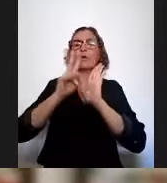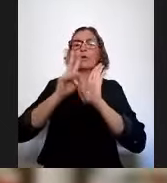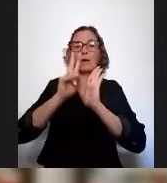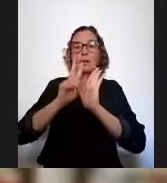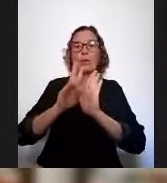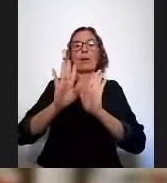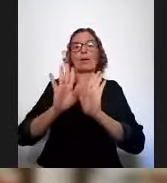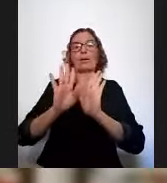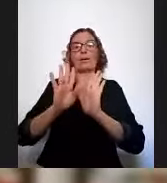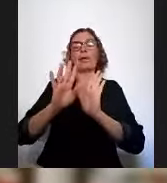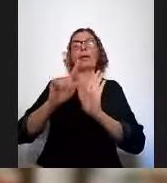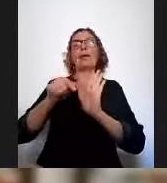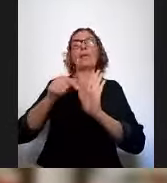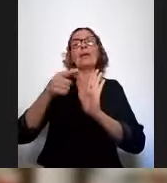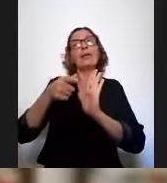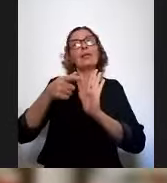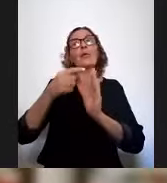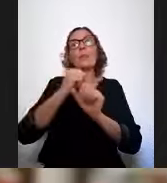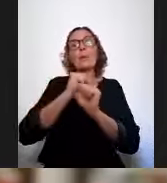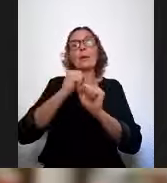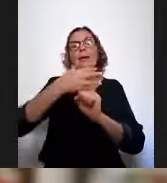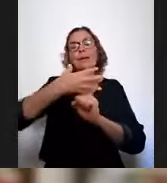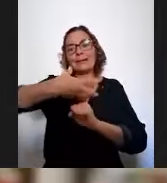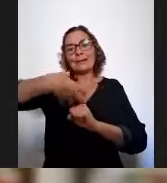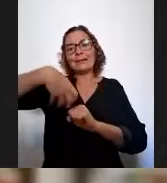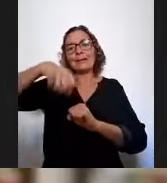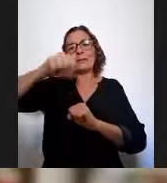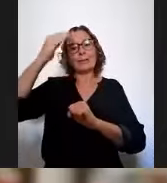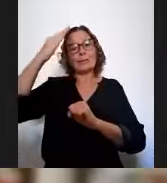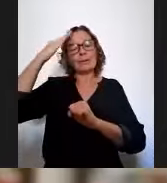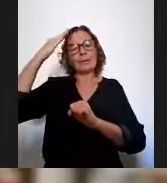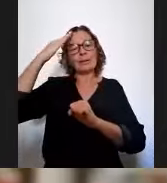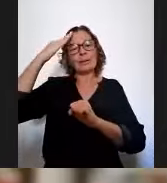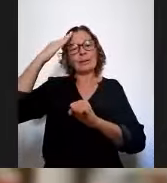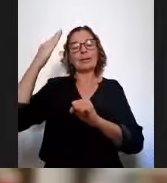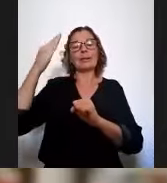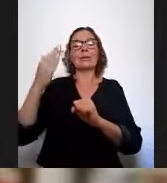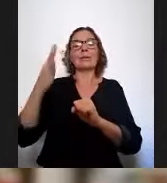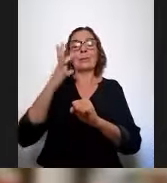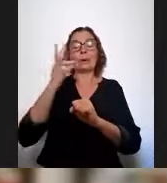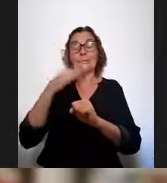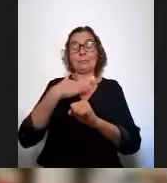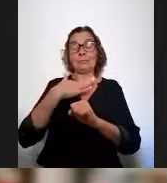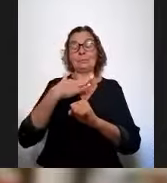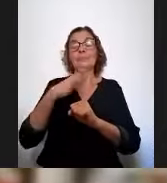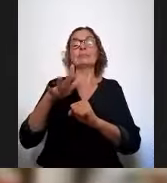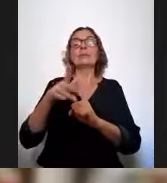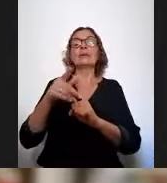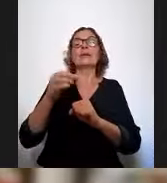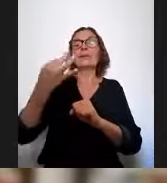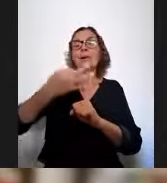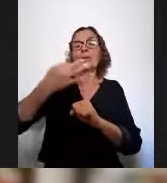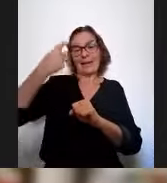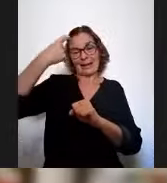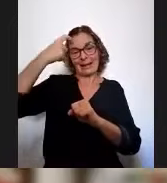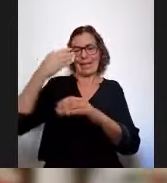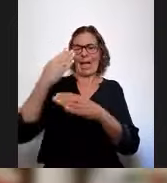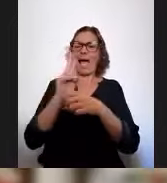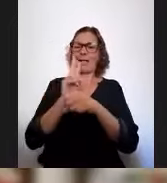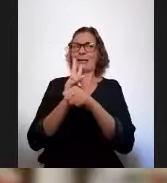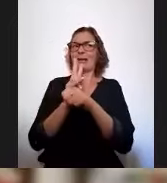y que me va a permitir saber, perdón, si esta idea realmente atrás de ella hay